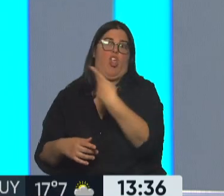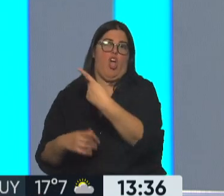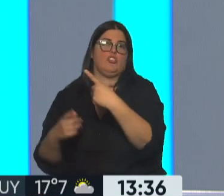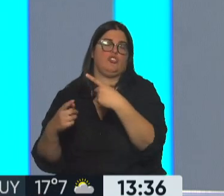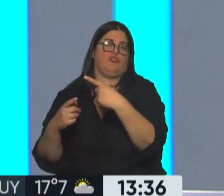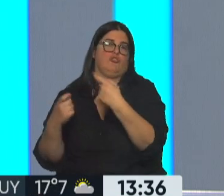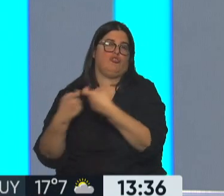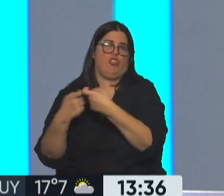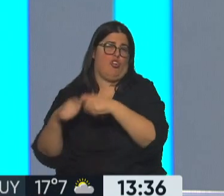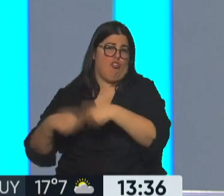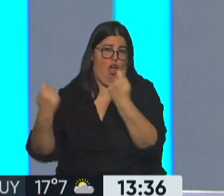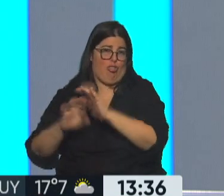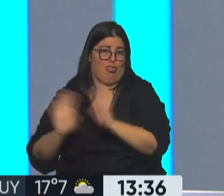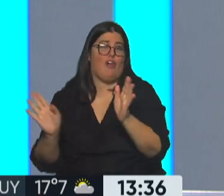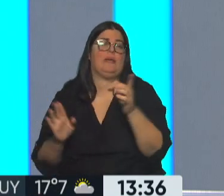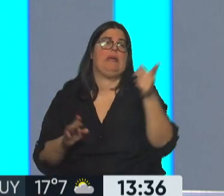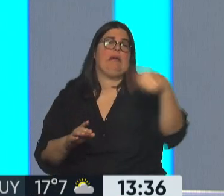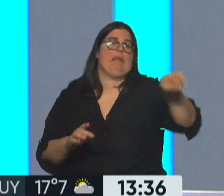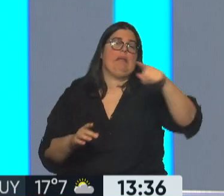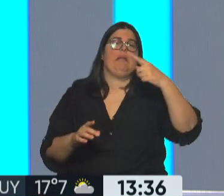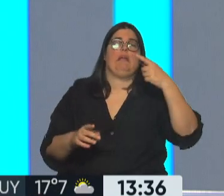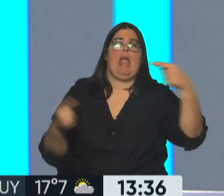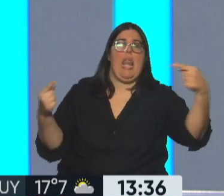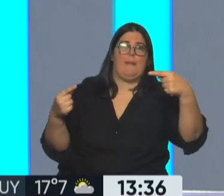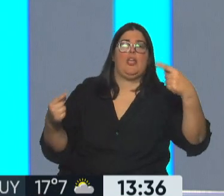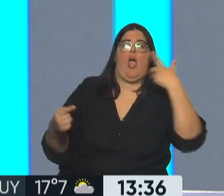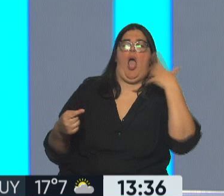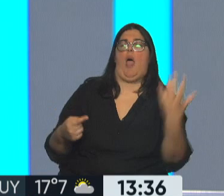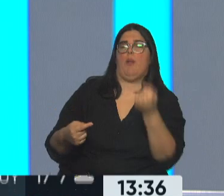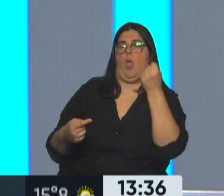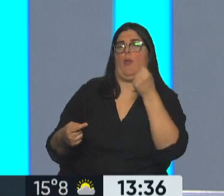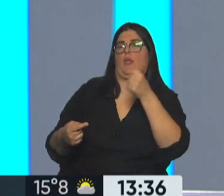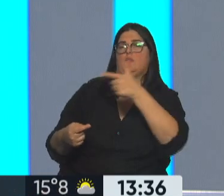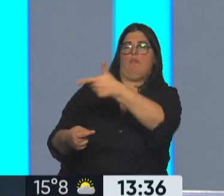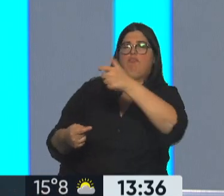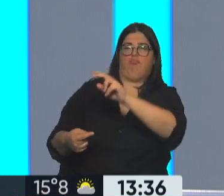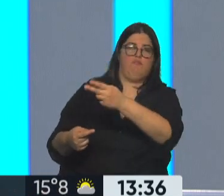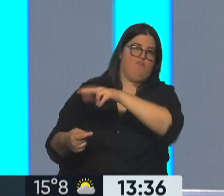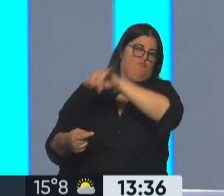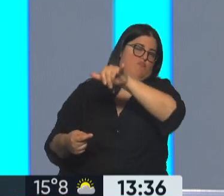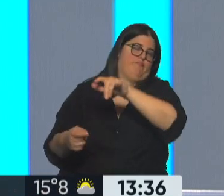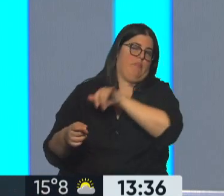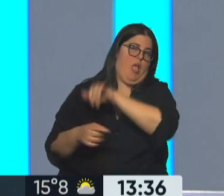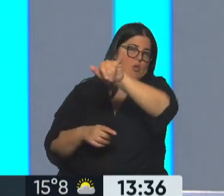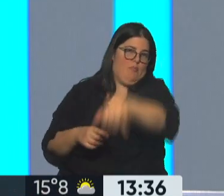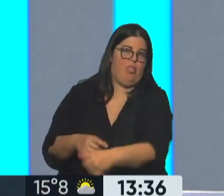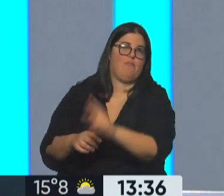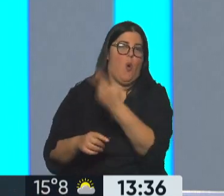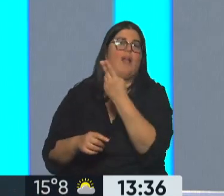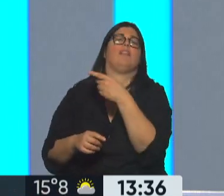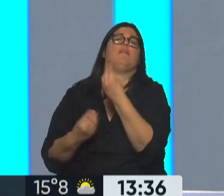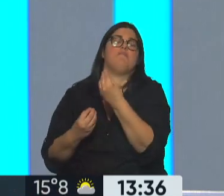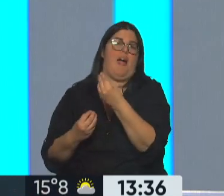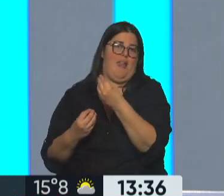efectivo su propio juego y sacarlo de escena al líder del grupo Wagner. Se dedicaba a una tarea